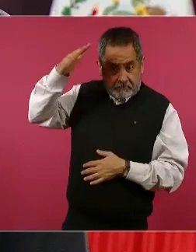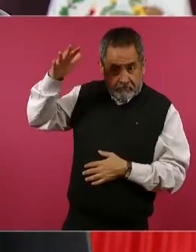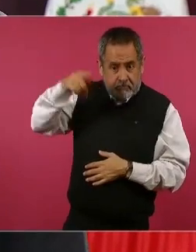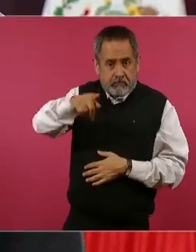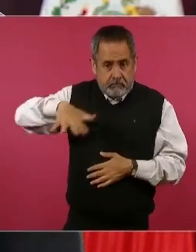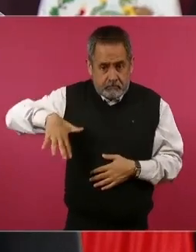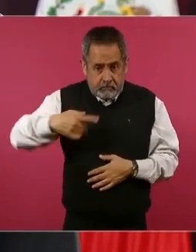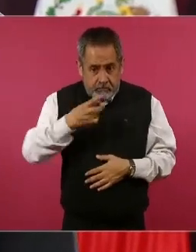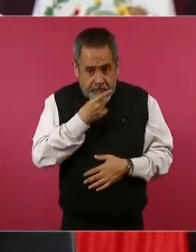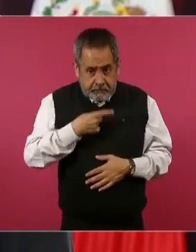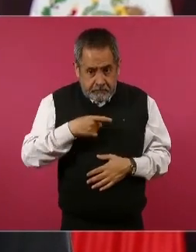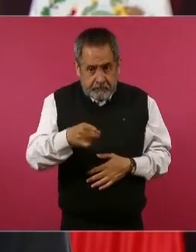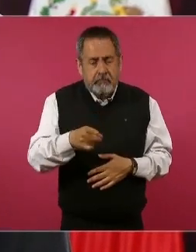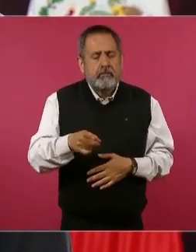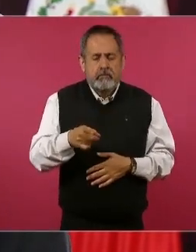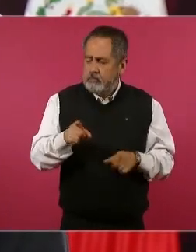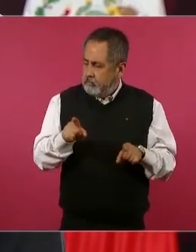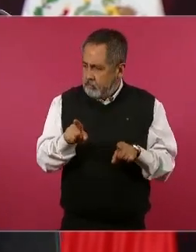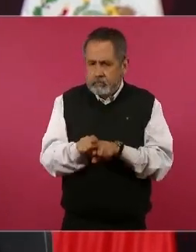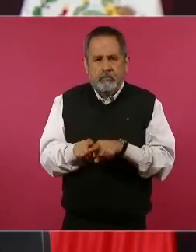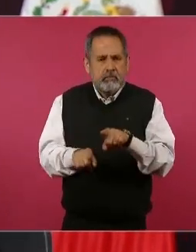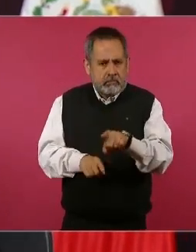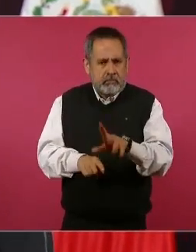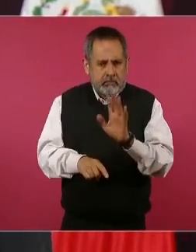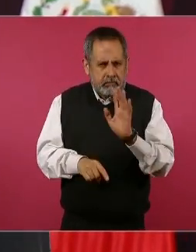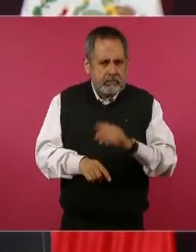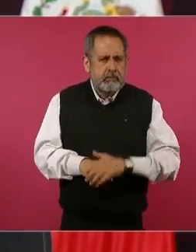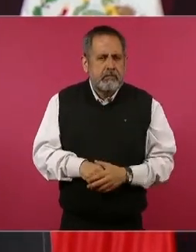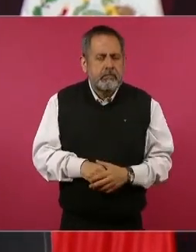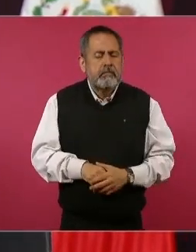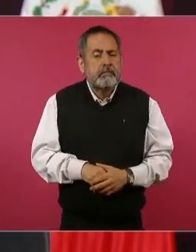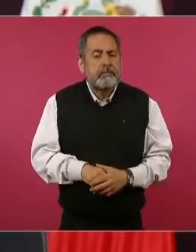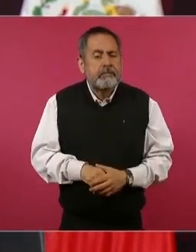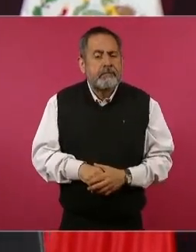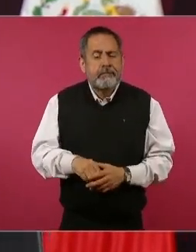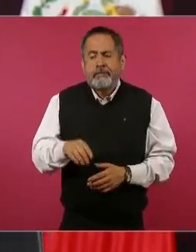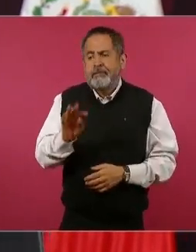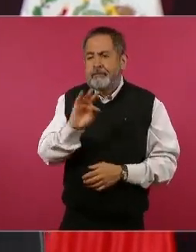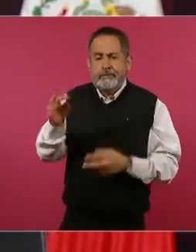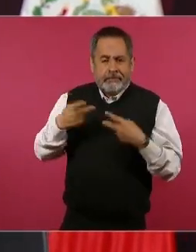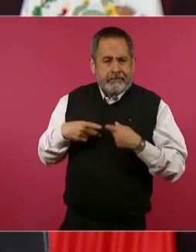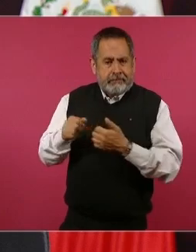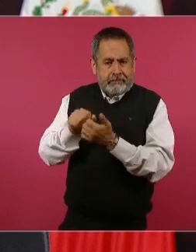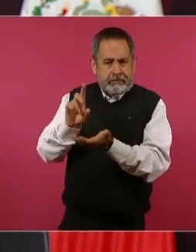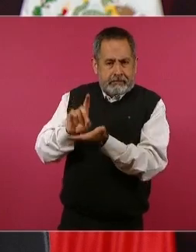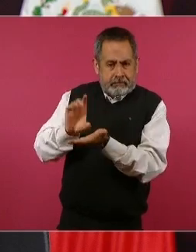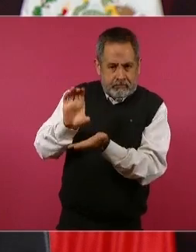estás planteando es lo mismo. En el caso de la discapacidad,